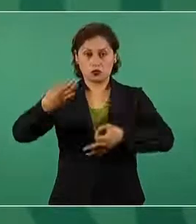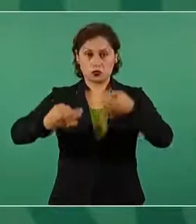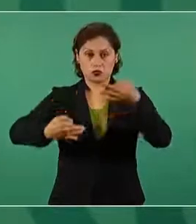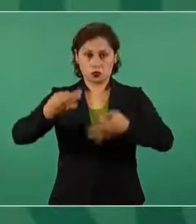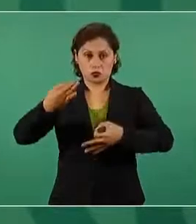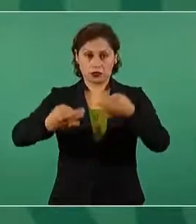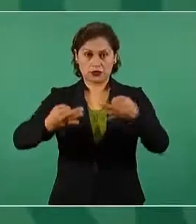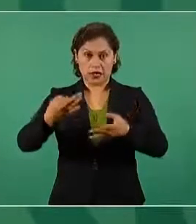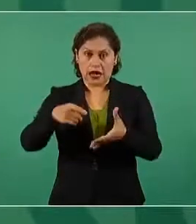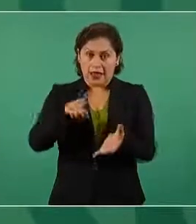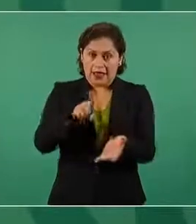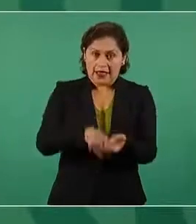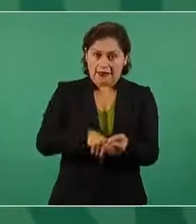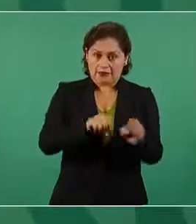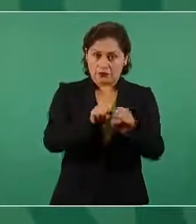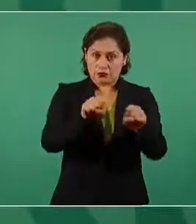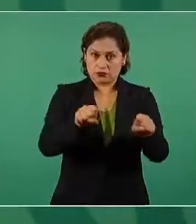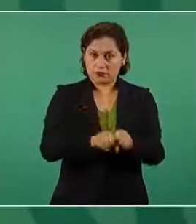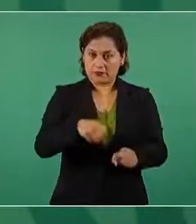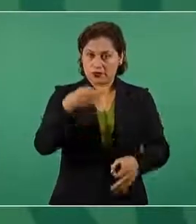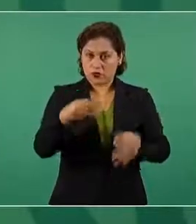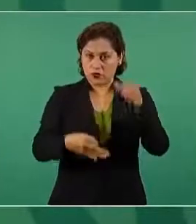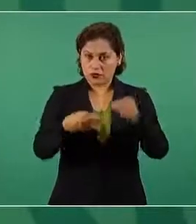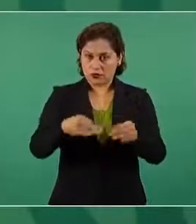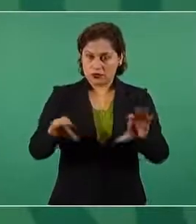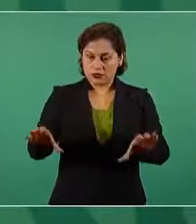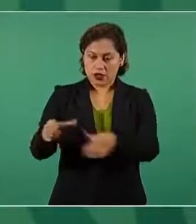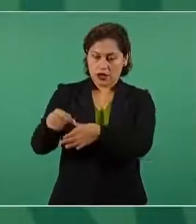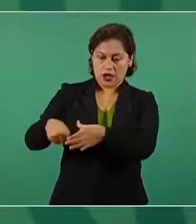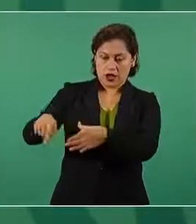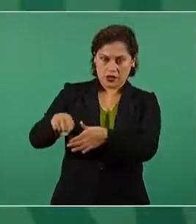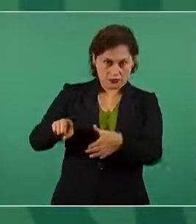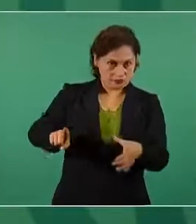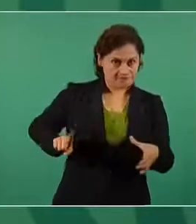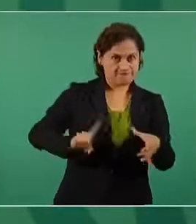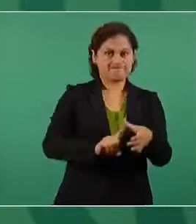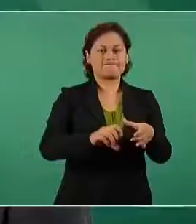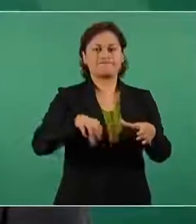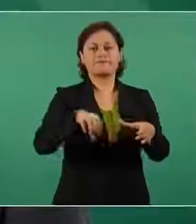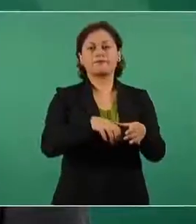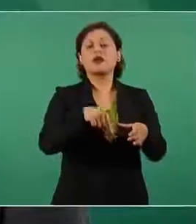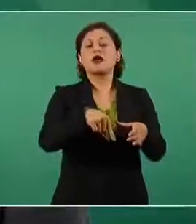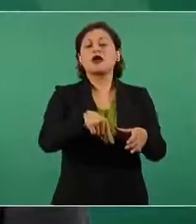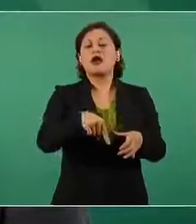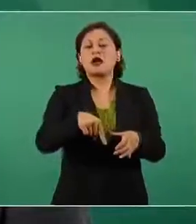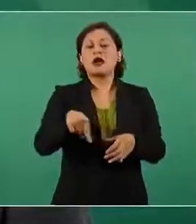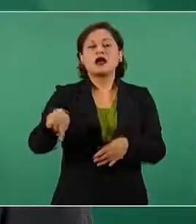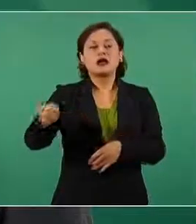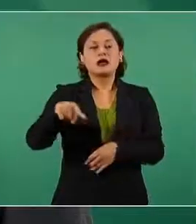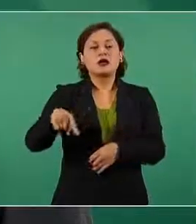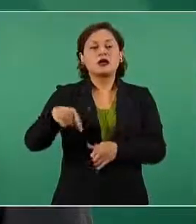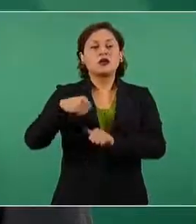al interior del Poder Judicial, son los encargados de